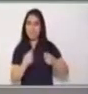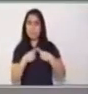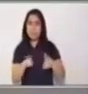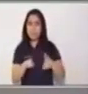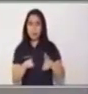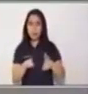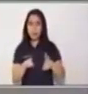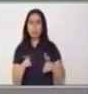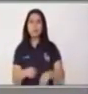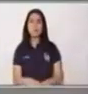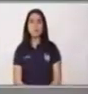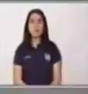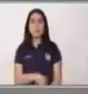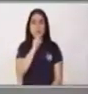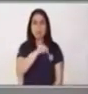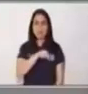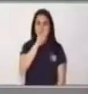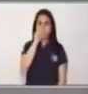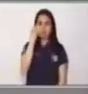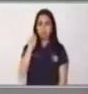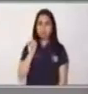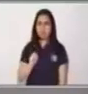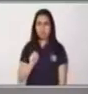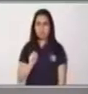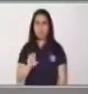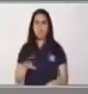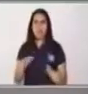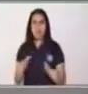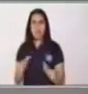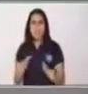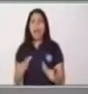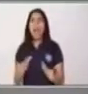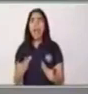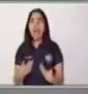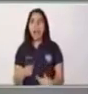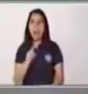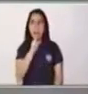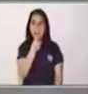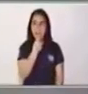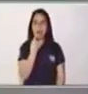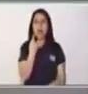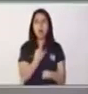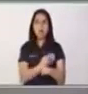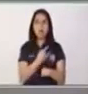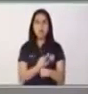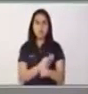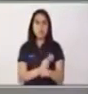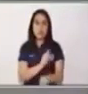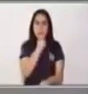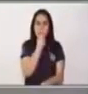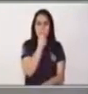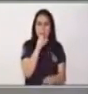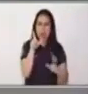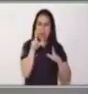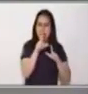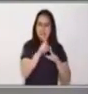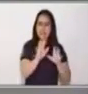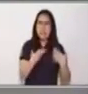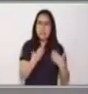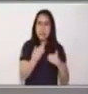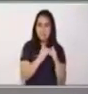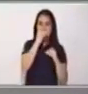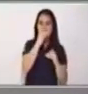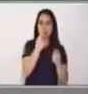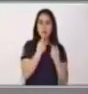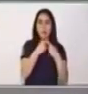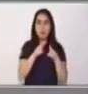cierran su signo de admiración y están separadas por punto y coma. Como hablan de lo mismo, sí se puede separar por punto y coma